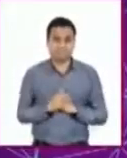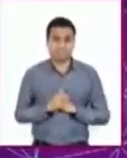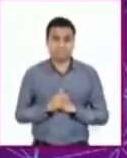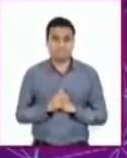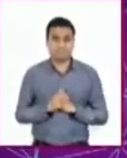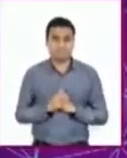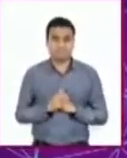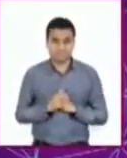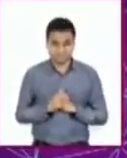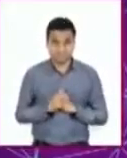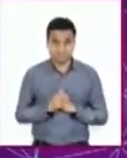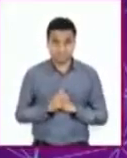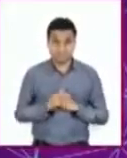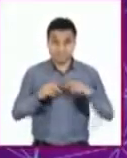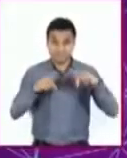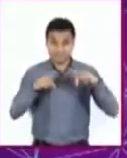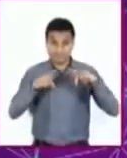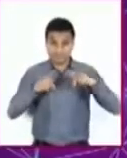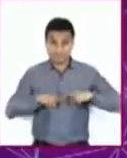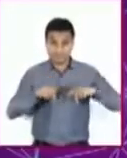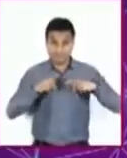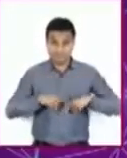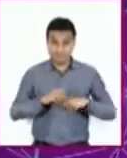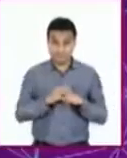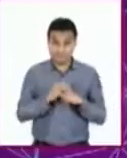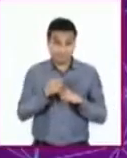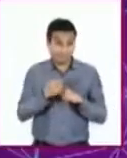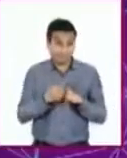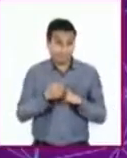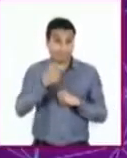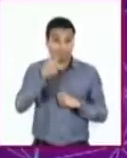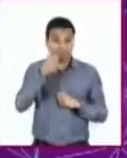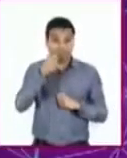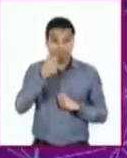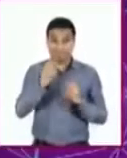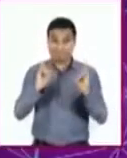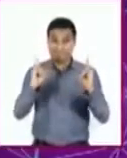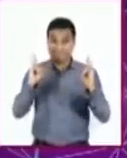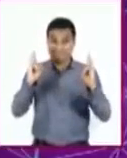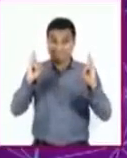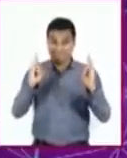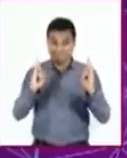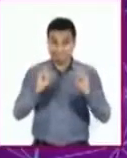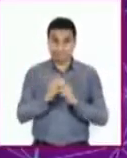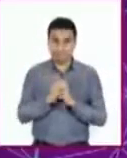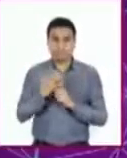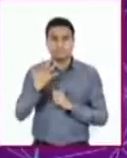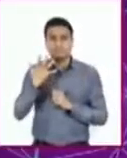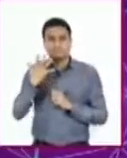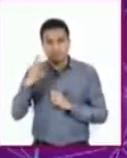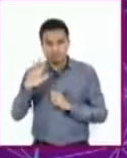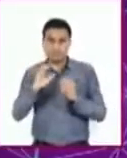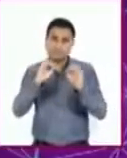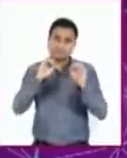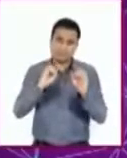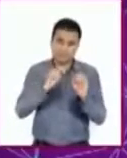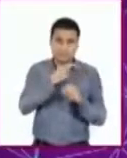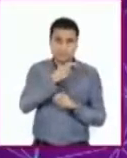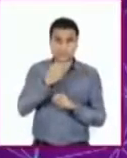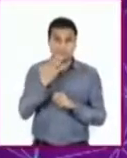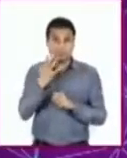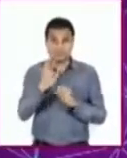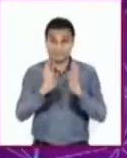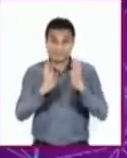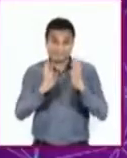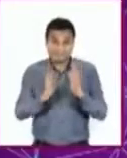El primero en llegar a cualquiera de las anotaciones, es decir, a 10 positivo o a 10 negativo, o el equipo